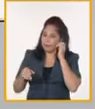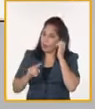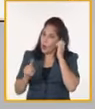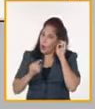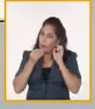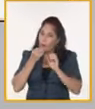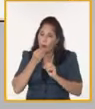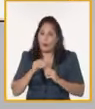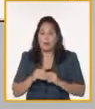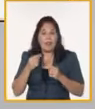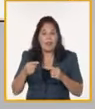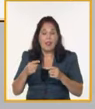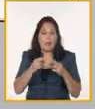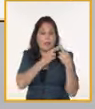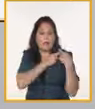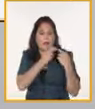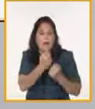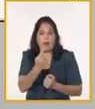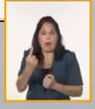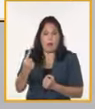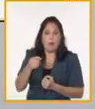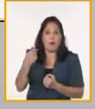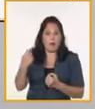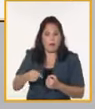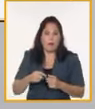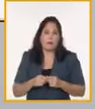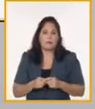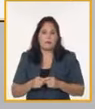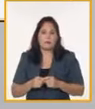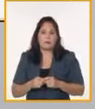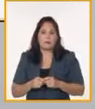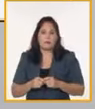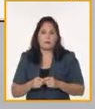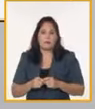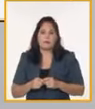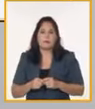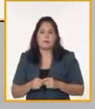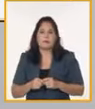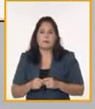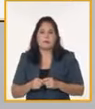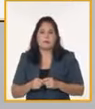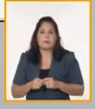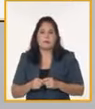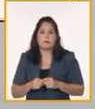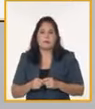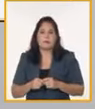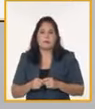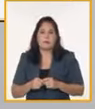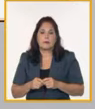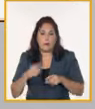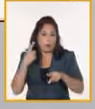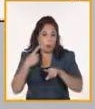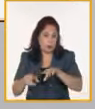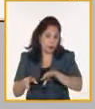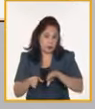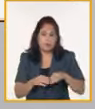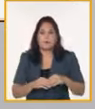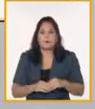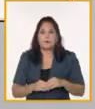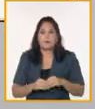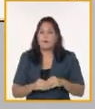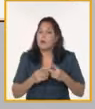tiene responsabilidad social con con con el medio ambiente y también hay un nivel de